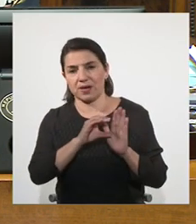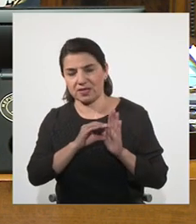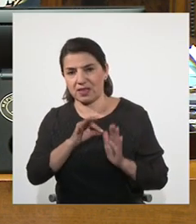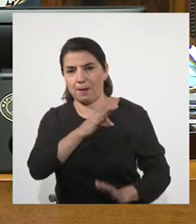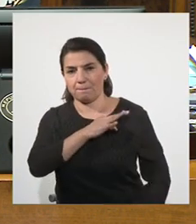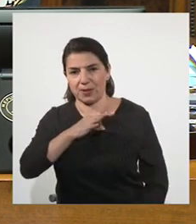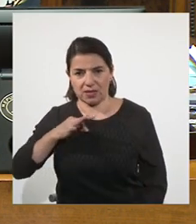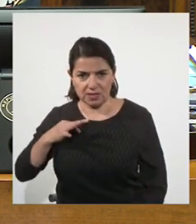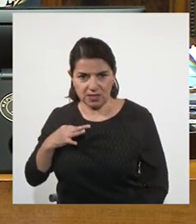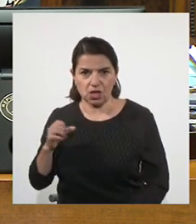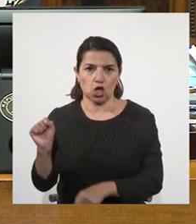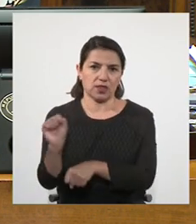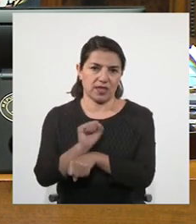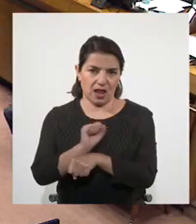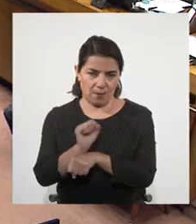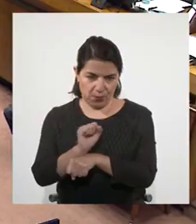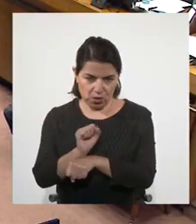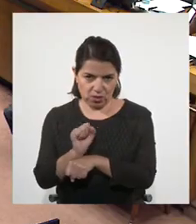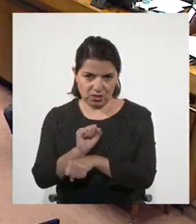Telecomunicaciones.